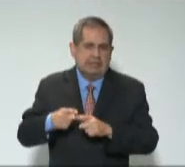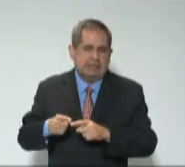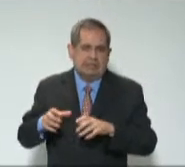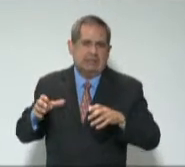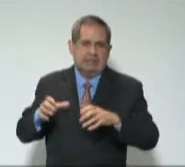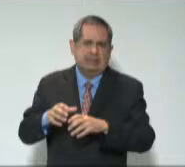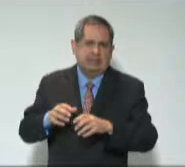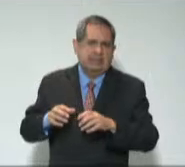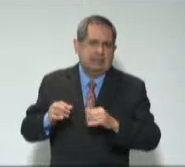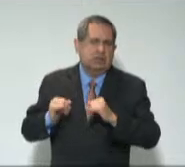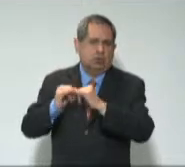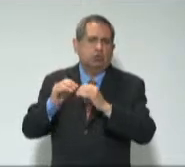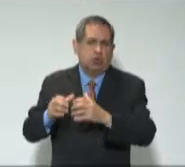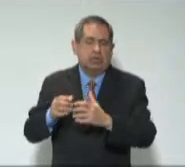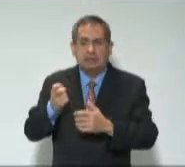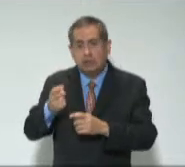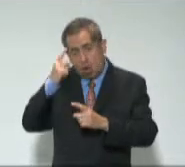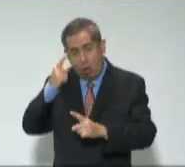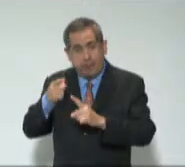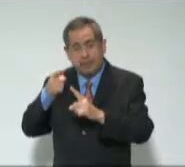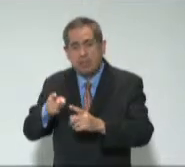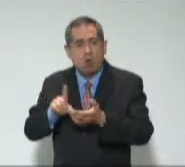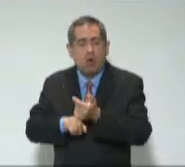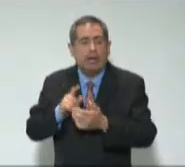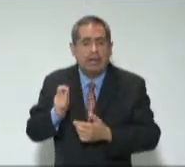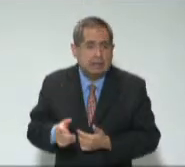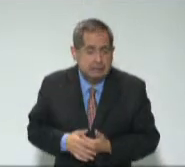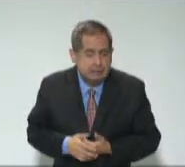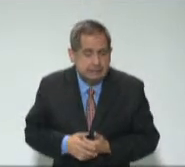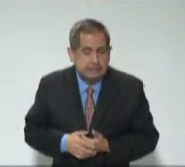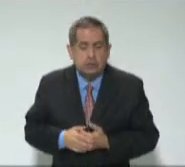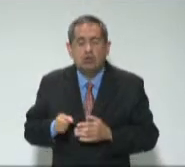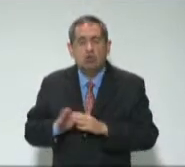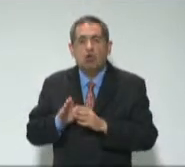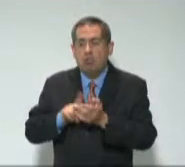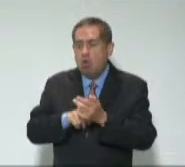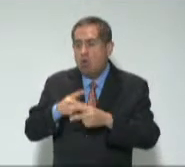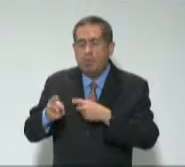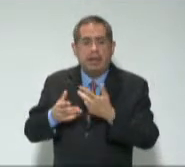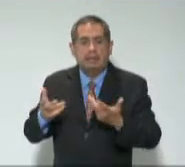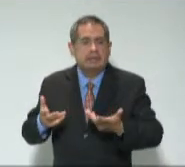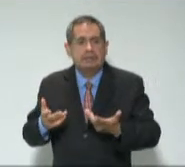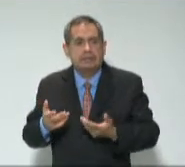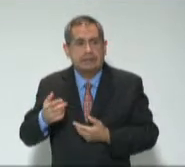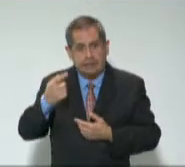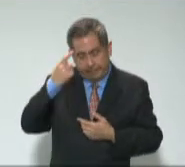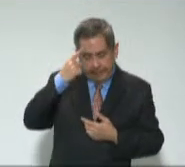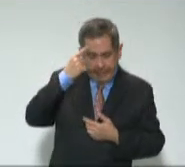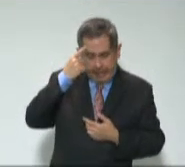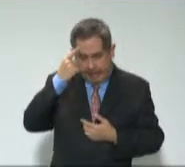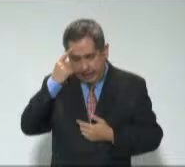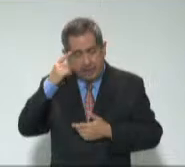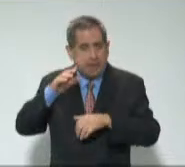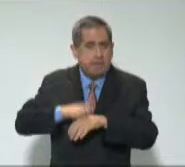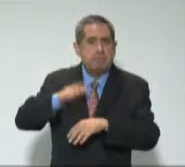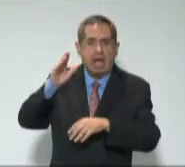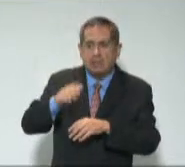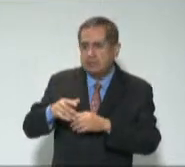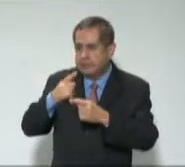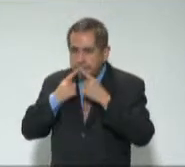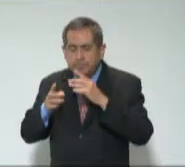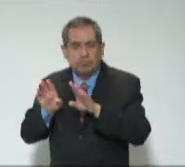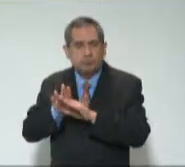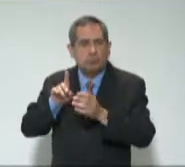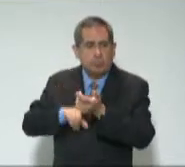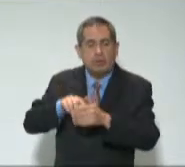públicas cuyo principal propósito es el encontrar eh este mayores canales